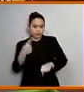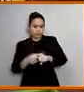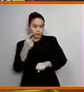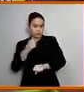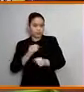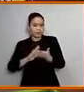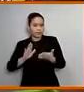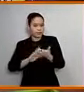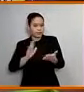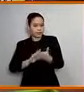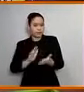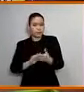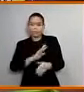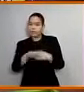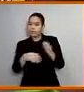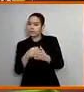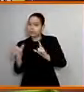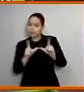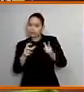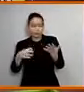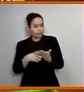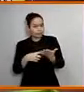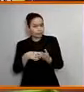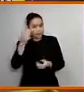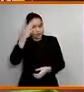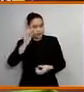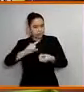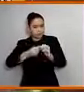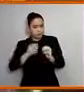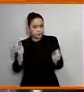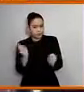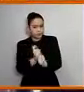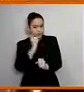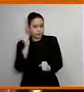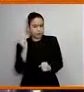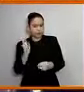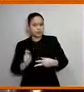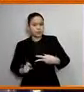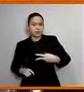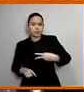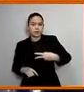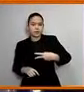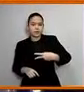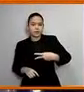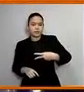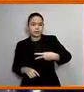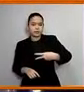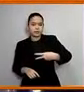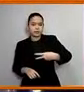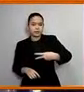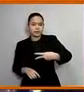inversión. Así que preparen sus boletitos porque vamos a conocer el primer número seleccionado, primer dígito.